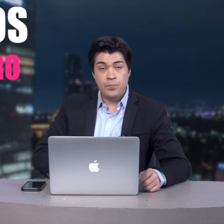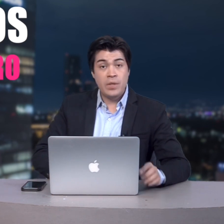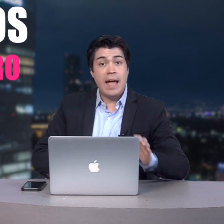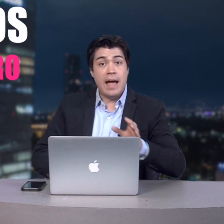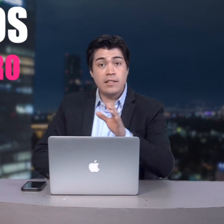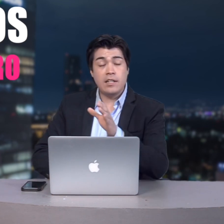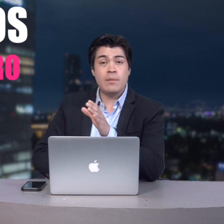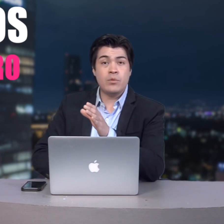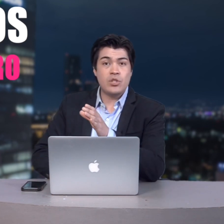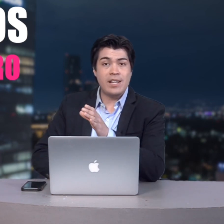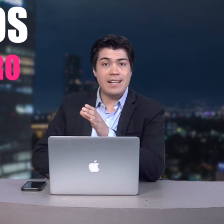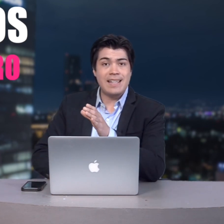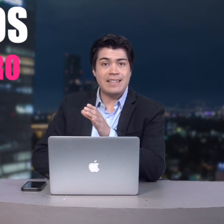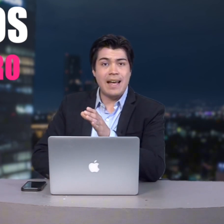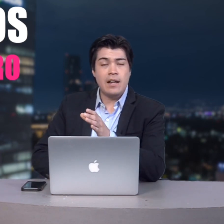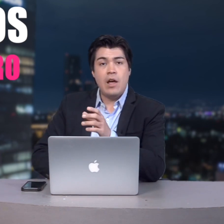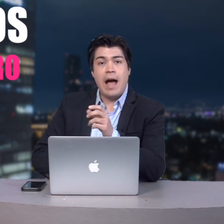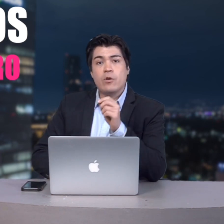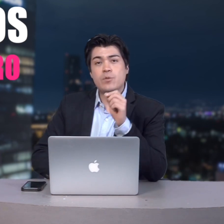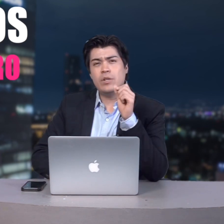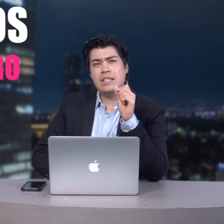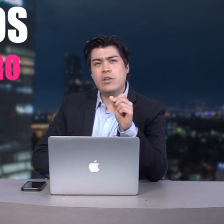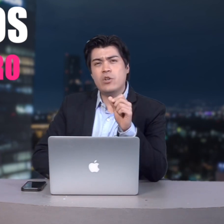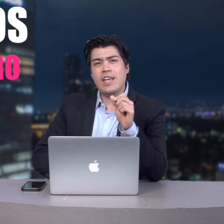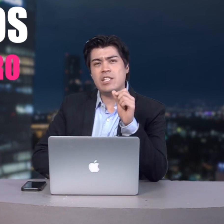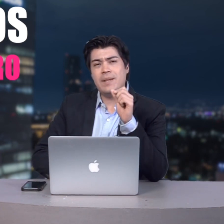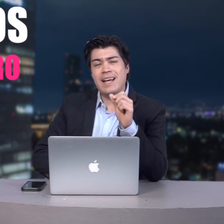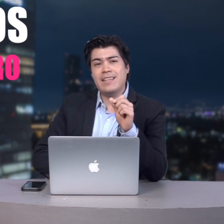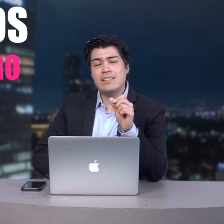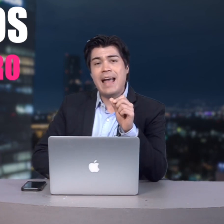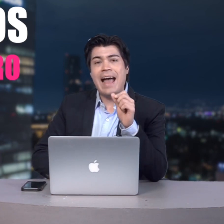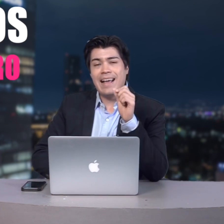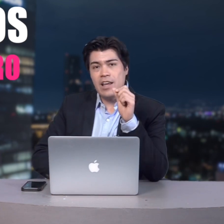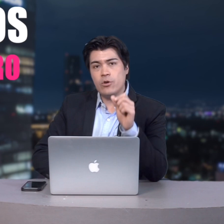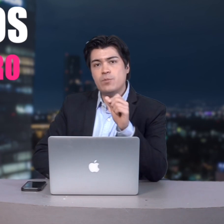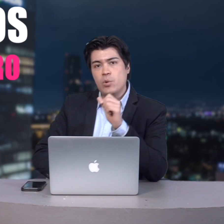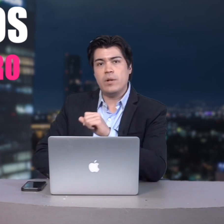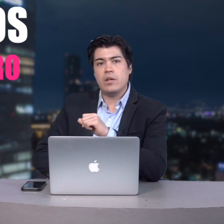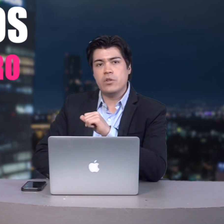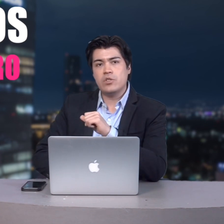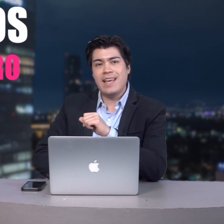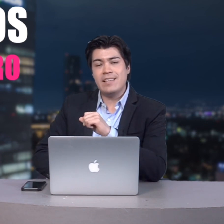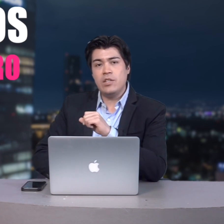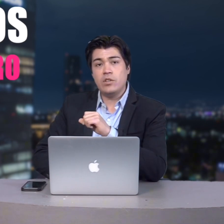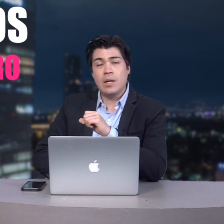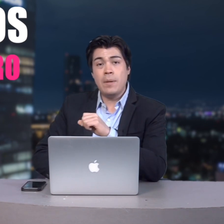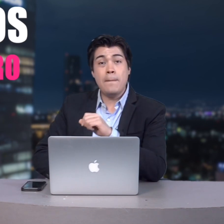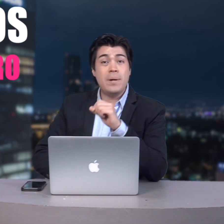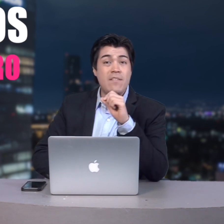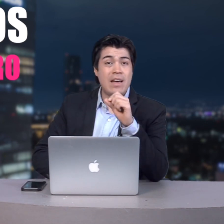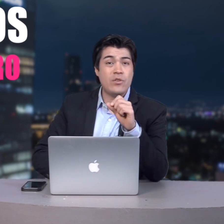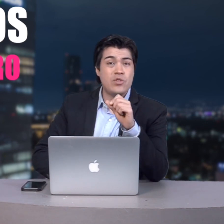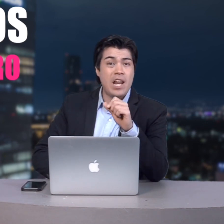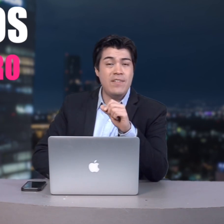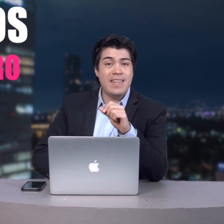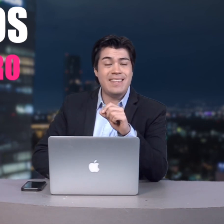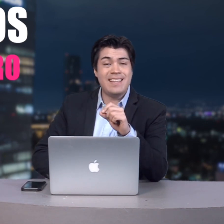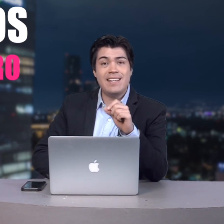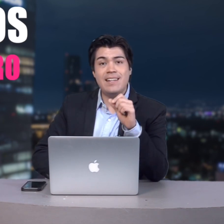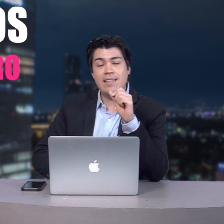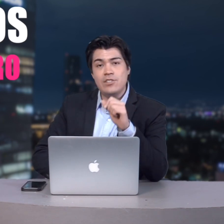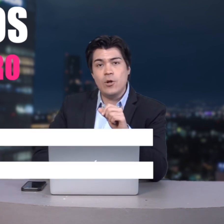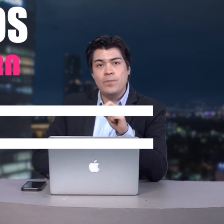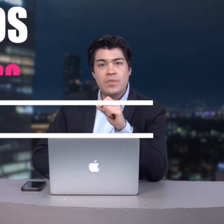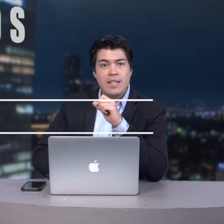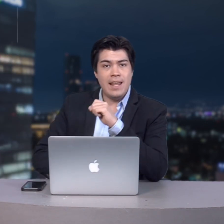año aquí tenemos que rescatar a los políticos y aspirantes a cargos públicos que han sido también privados de la vida